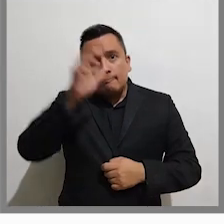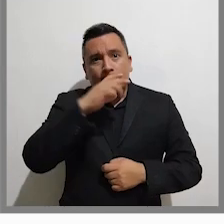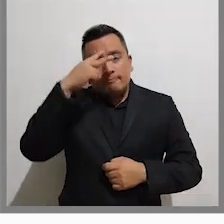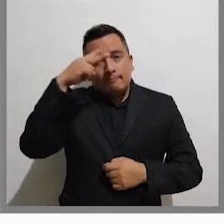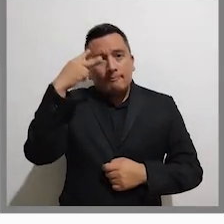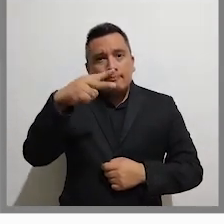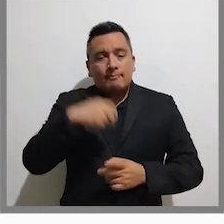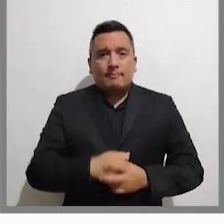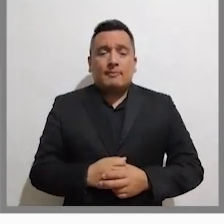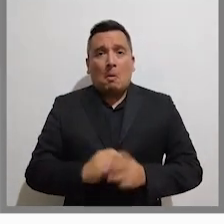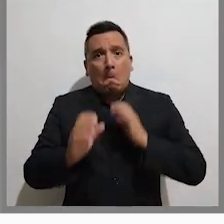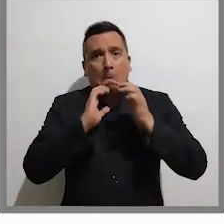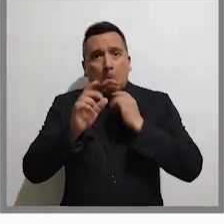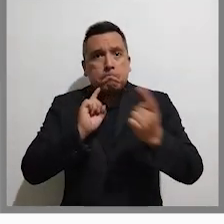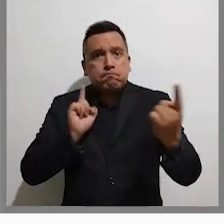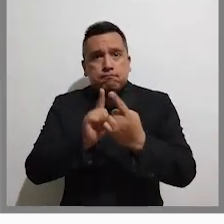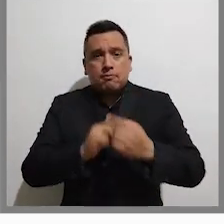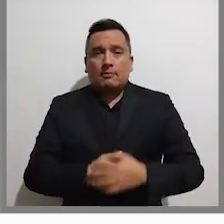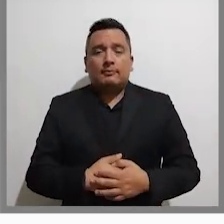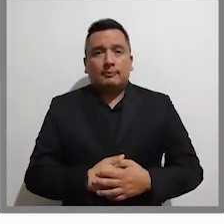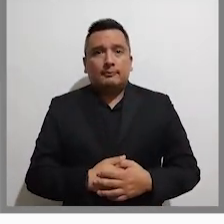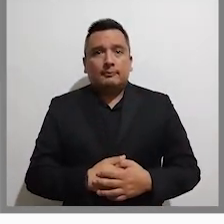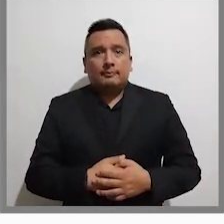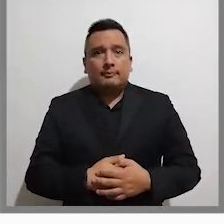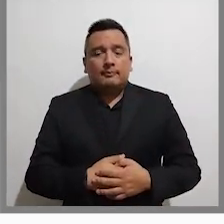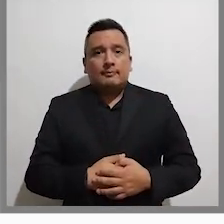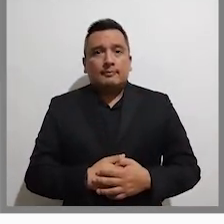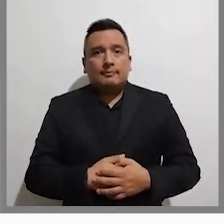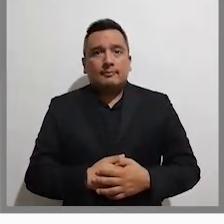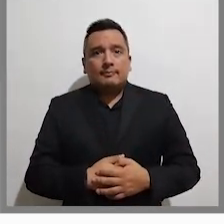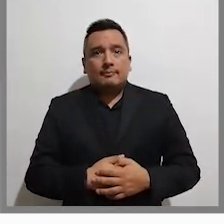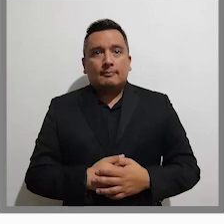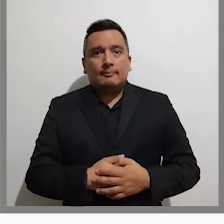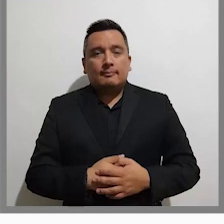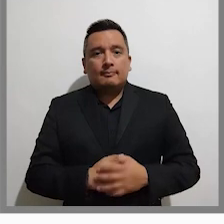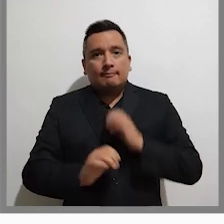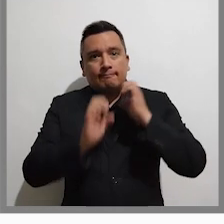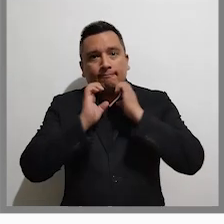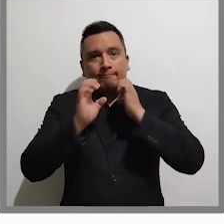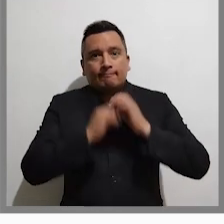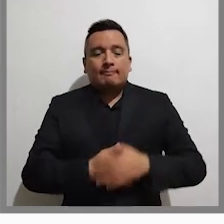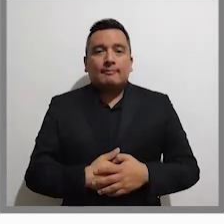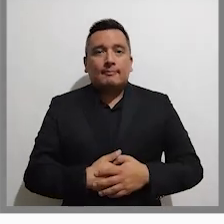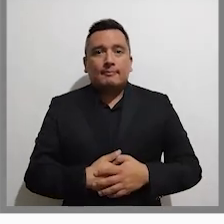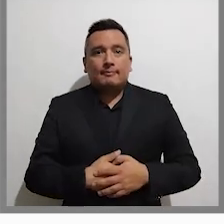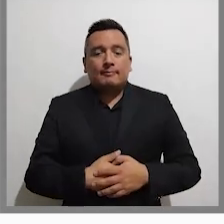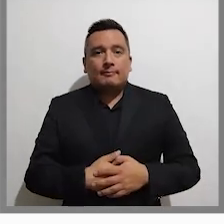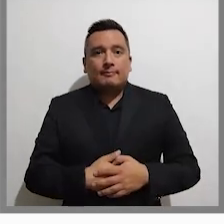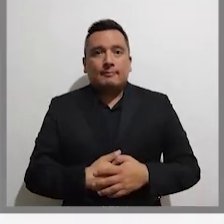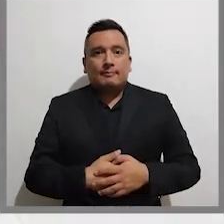vida democrática de Coahuila y de México en comunicación directa con usted. La entrevista.